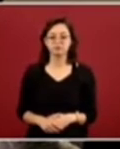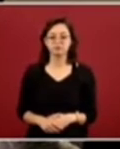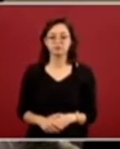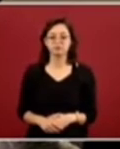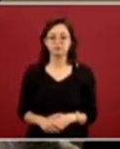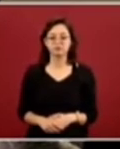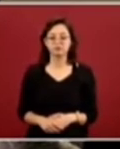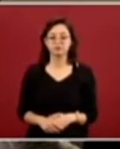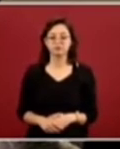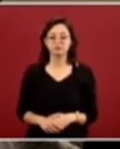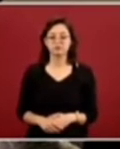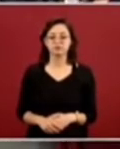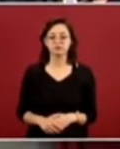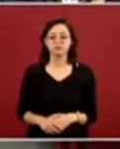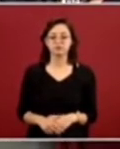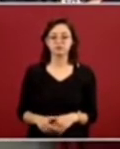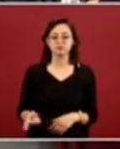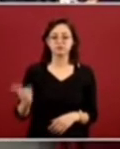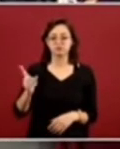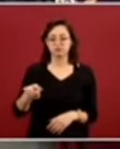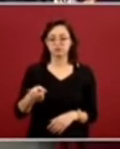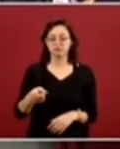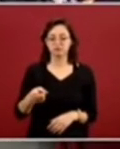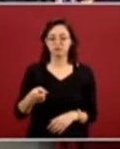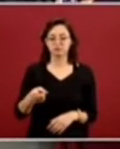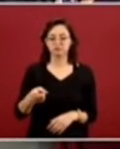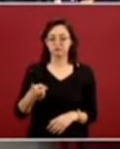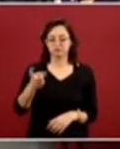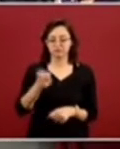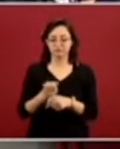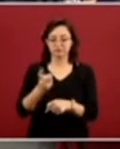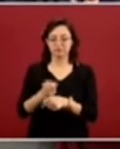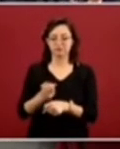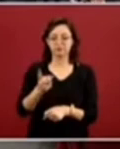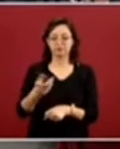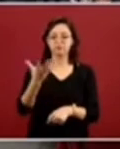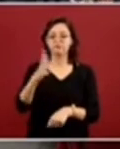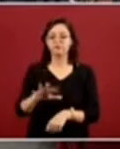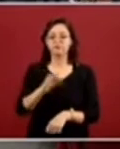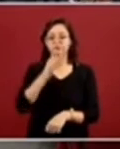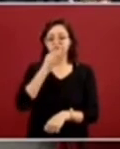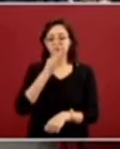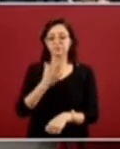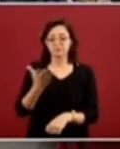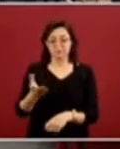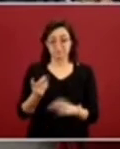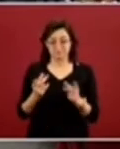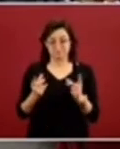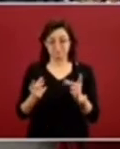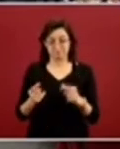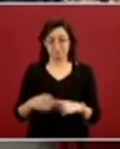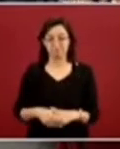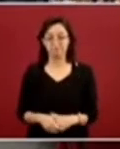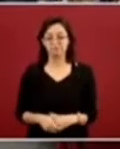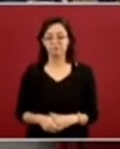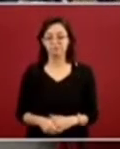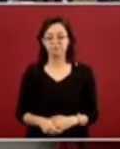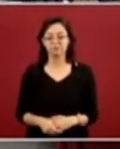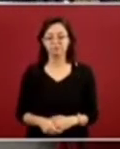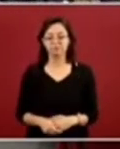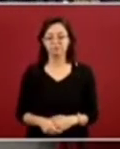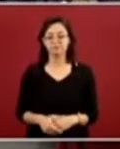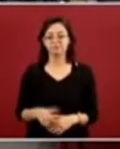Muy bien. La compañera, usted estaba pendiente. Sí, quedan 10 minutos, vamos a darle prisa. Del Sistema Público